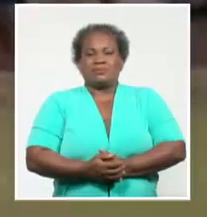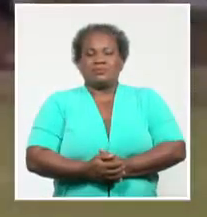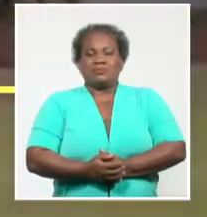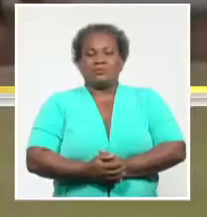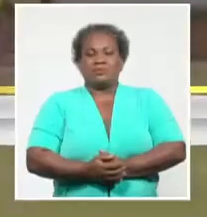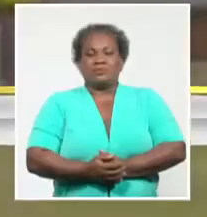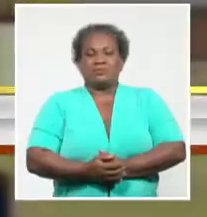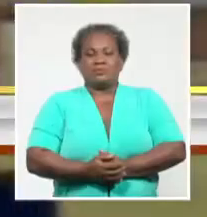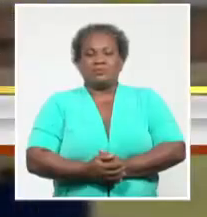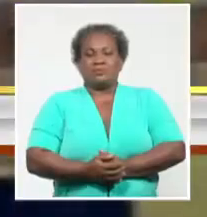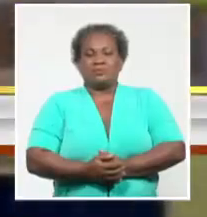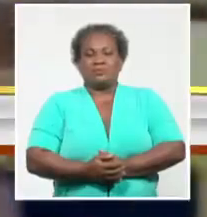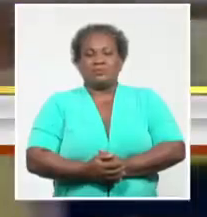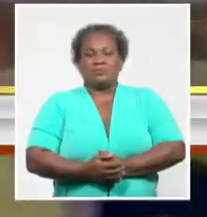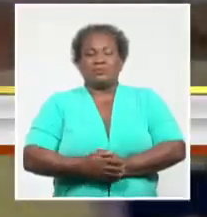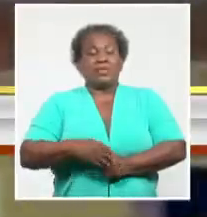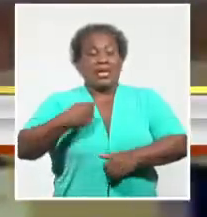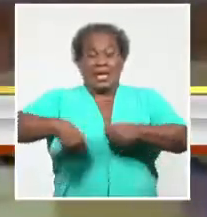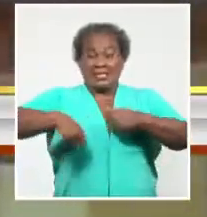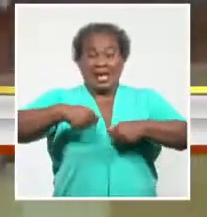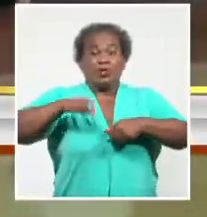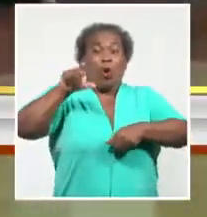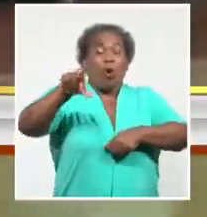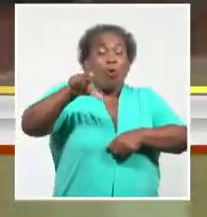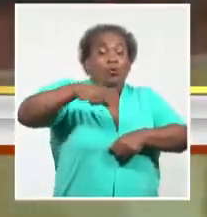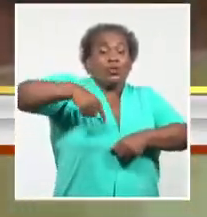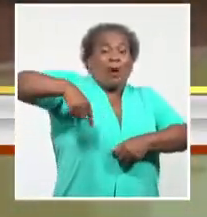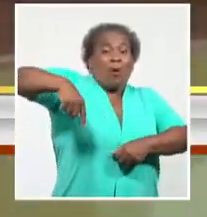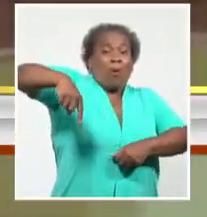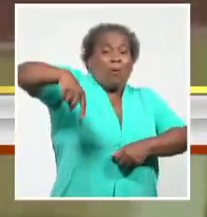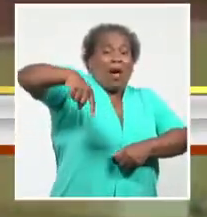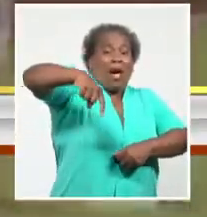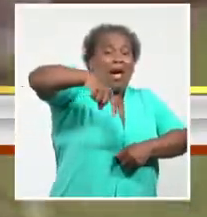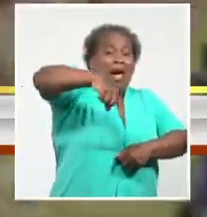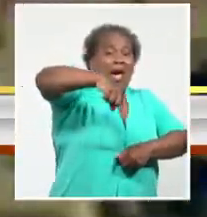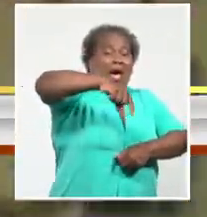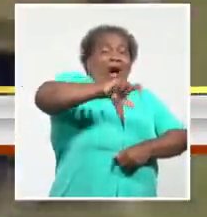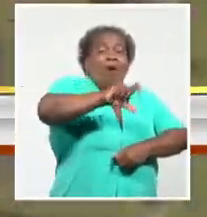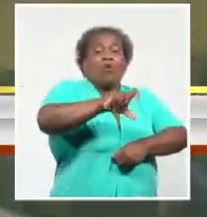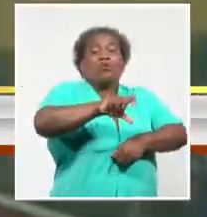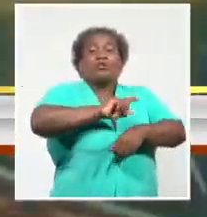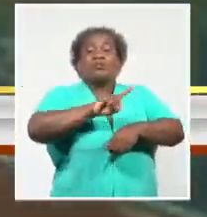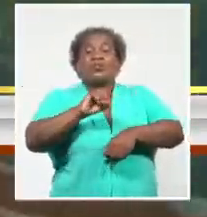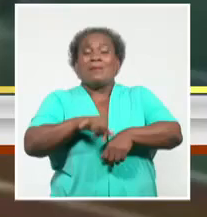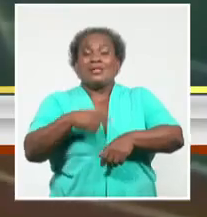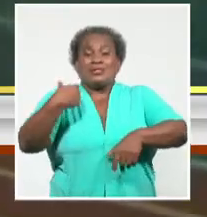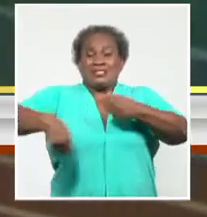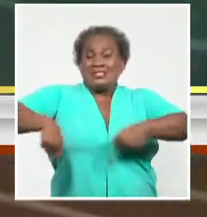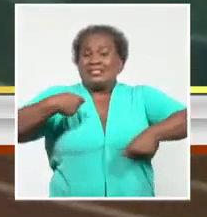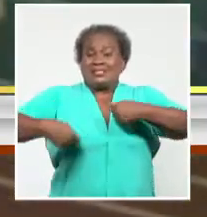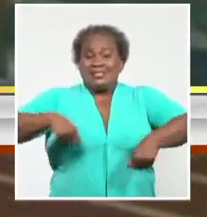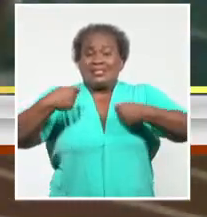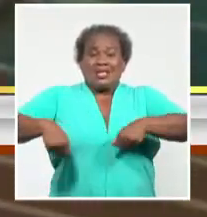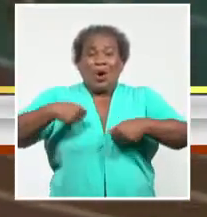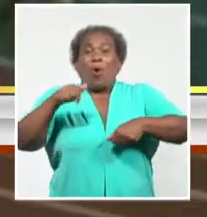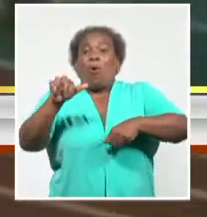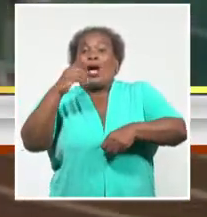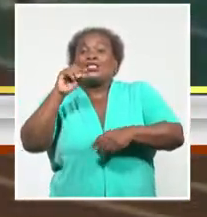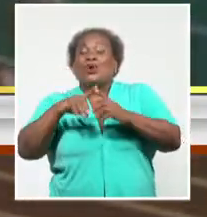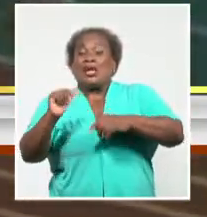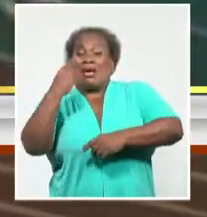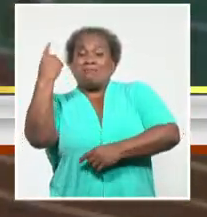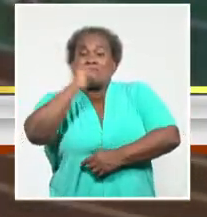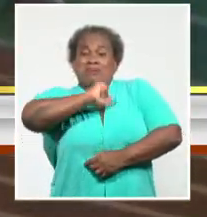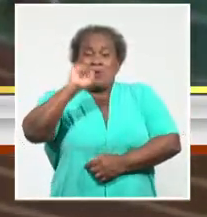Van entrando ya a la última curva para los últimos 100 metros. Ahí viene Juan Torena. Juan Torena en primer lugar. Ahí va el